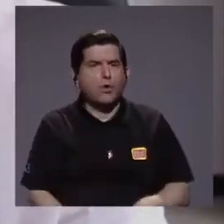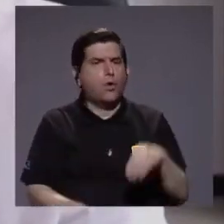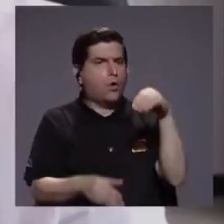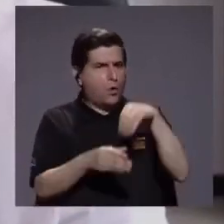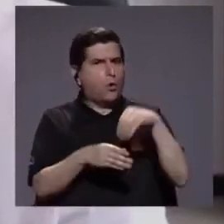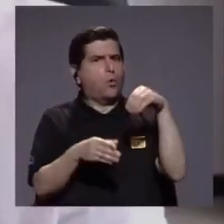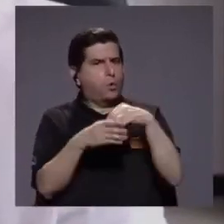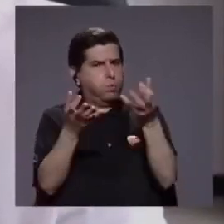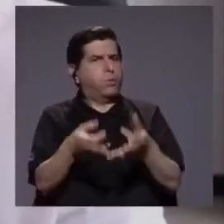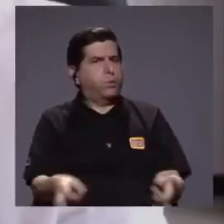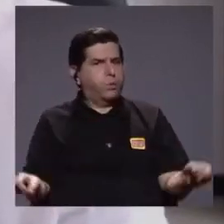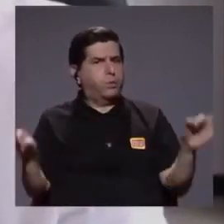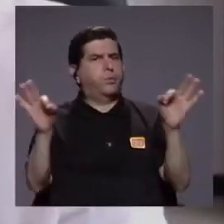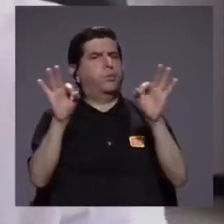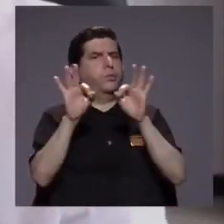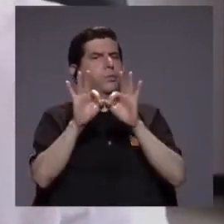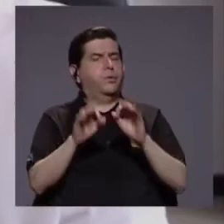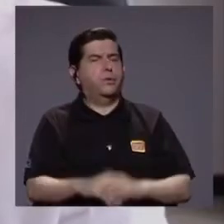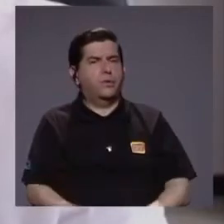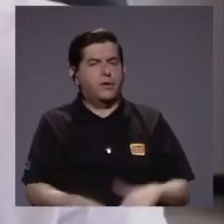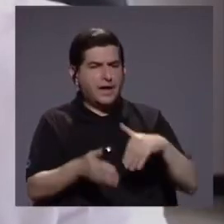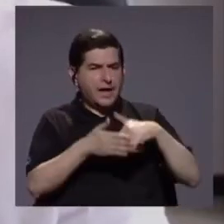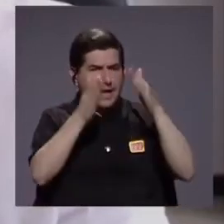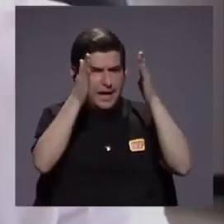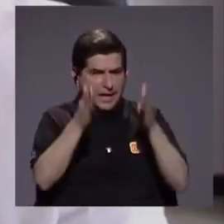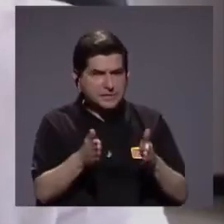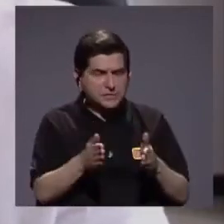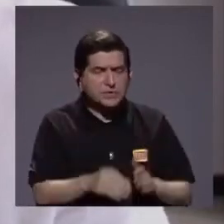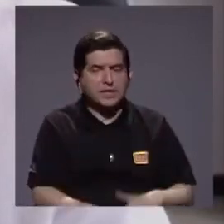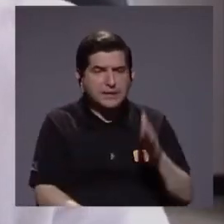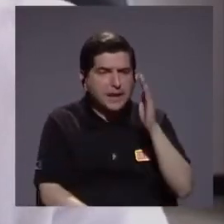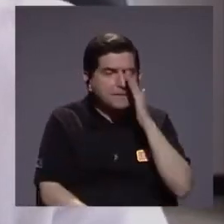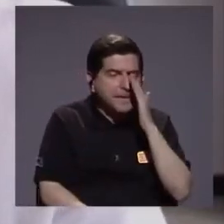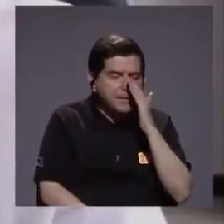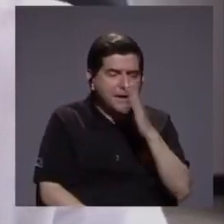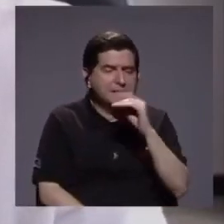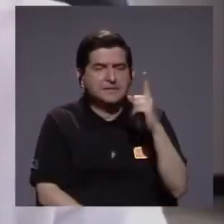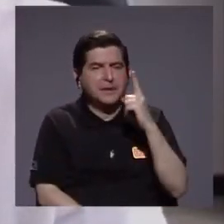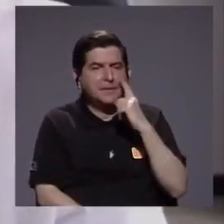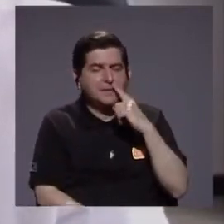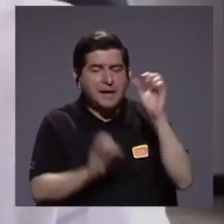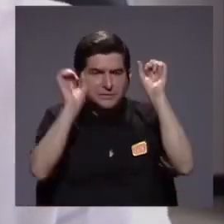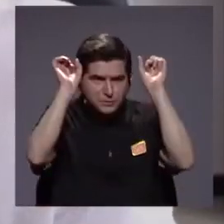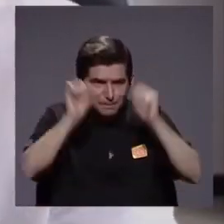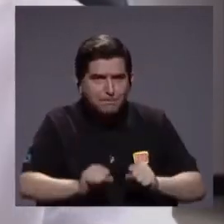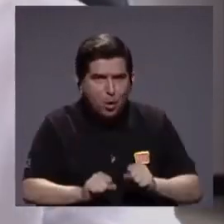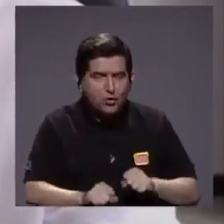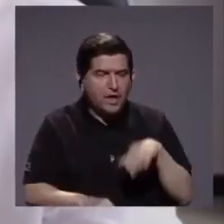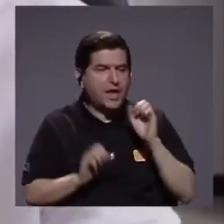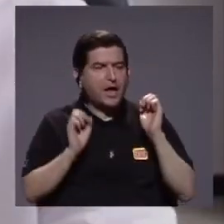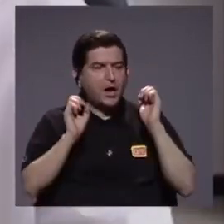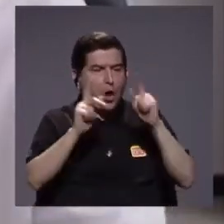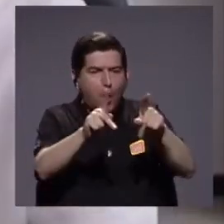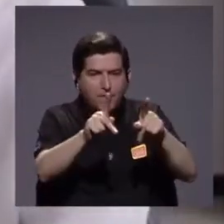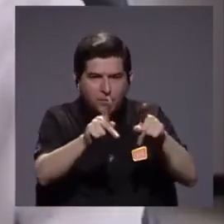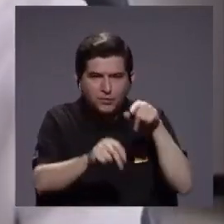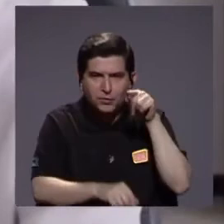aporte muy sustantivo para que las estudiantes madres y los estudiantes padres pudieran tener posibilidad